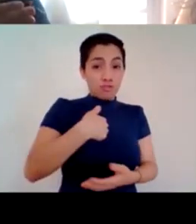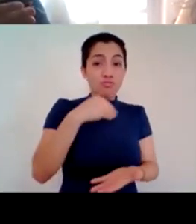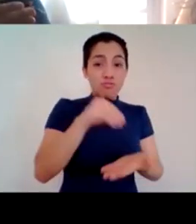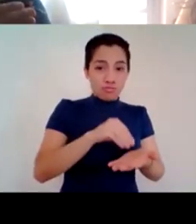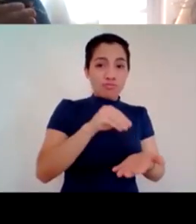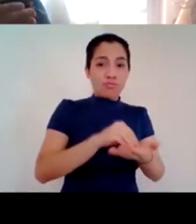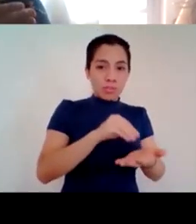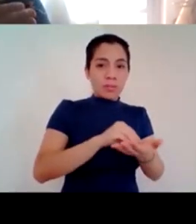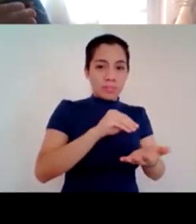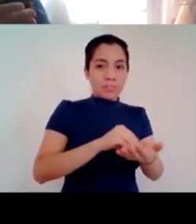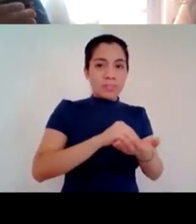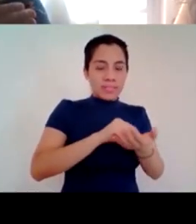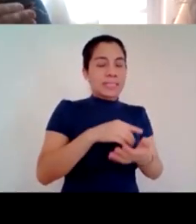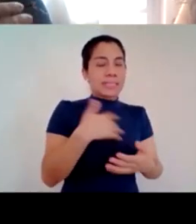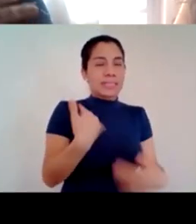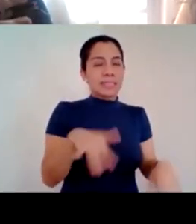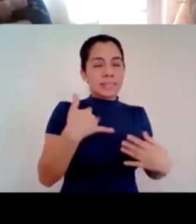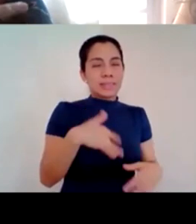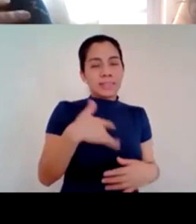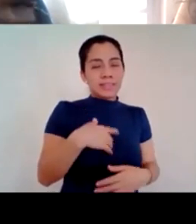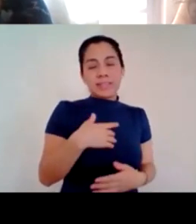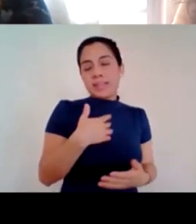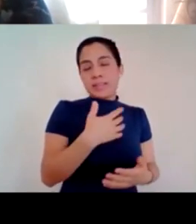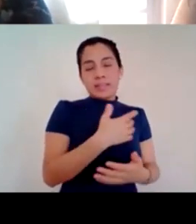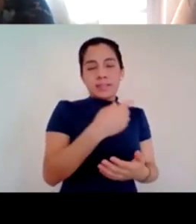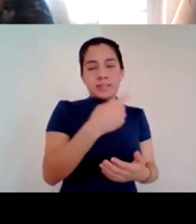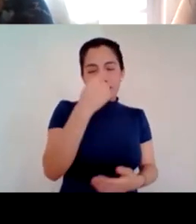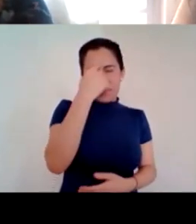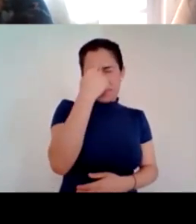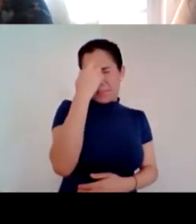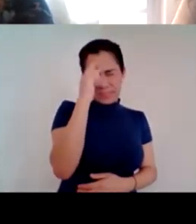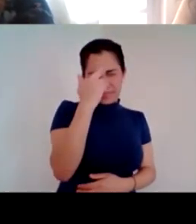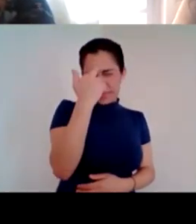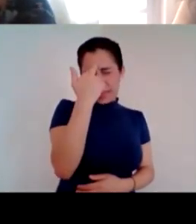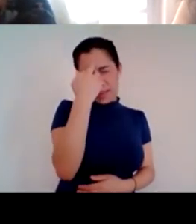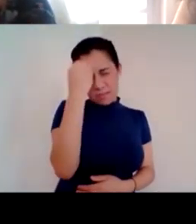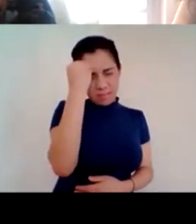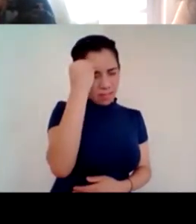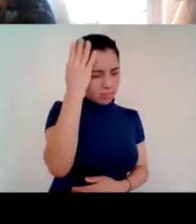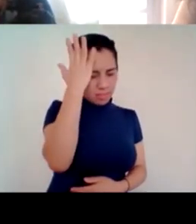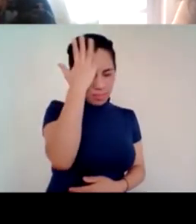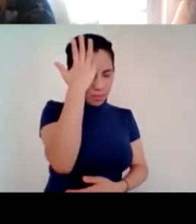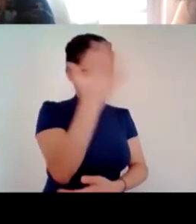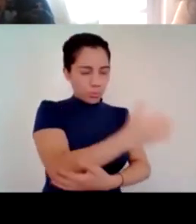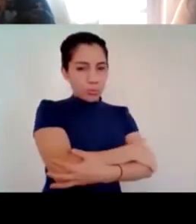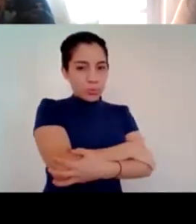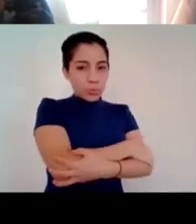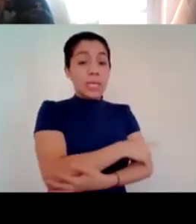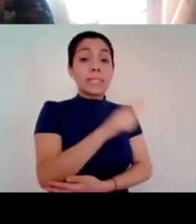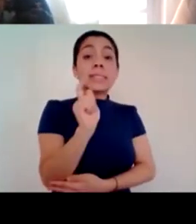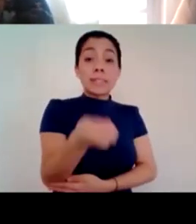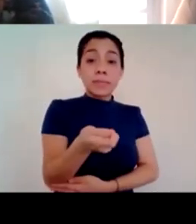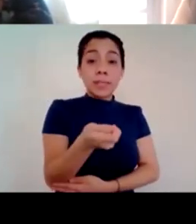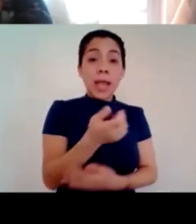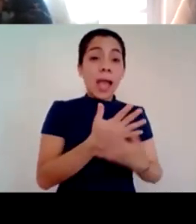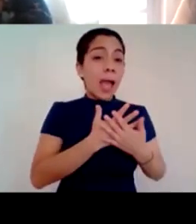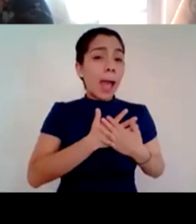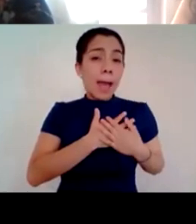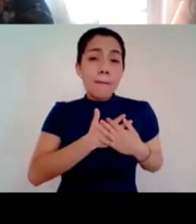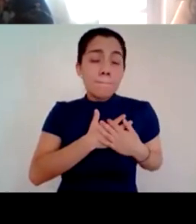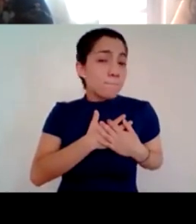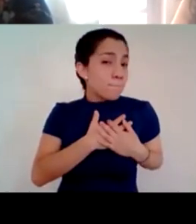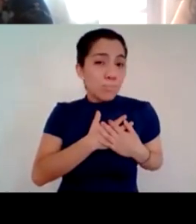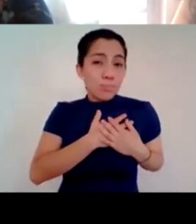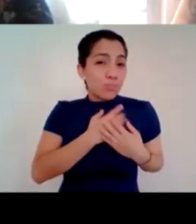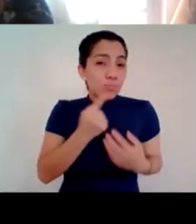mi segunda piel como diría Alejandro y para mí ese fue ese gesto fue la muestra del amor incondicional que creo